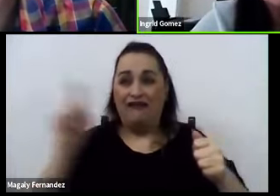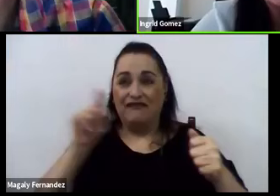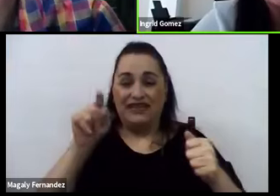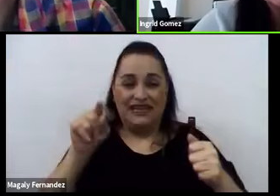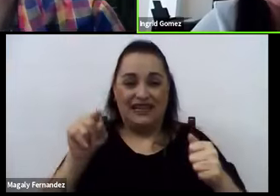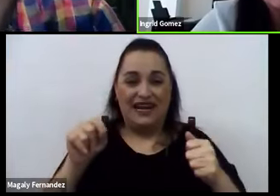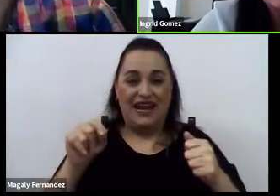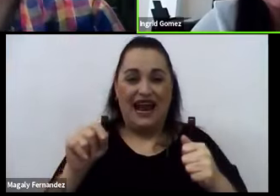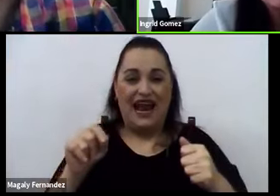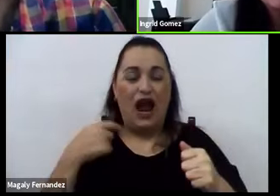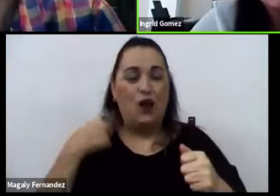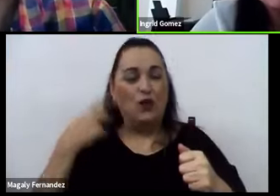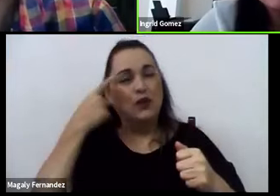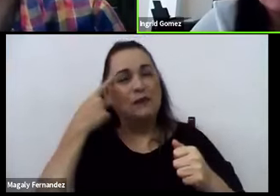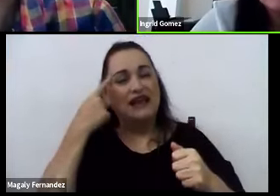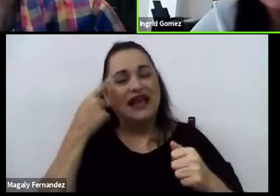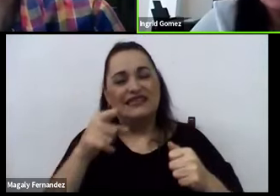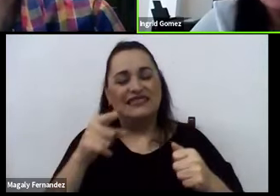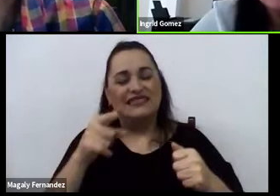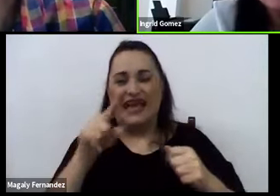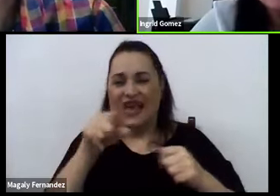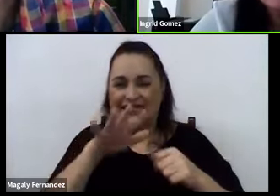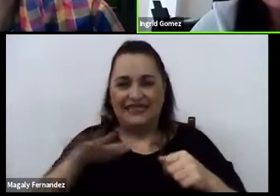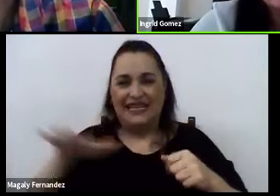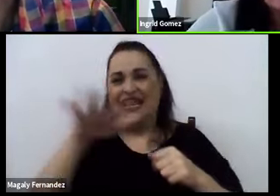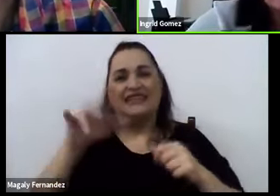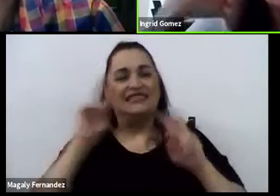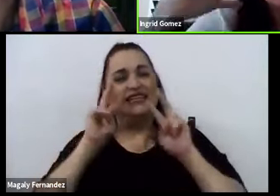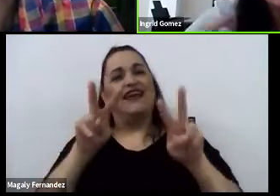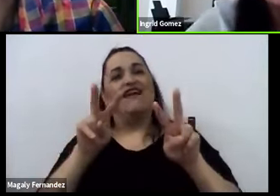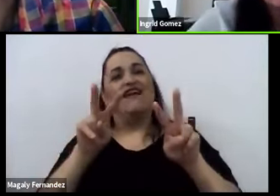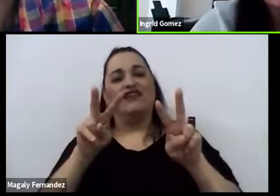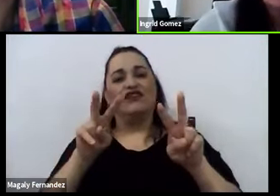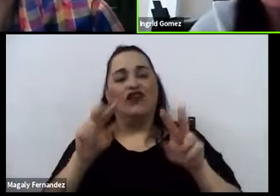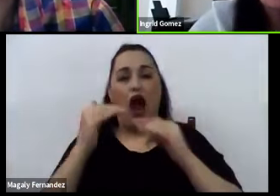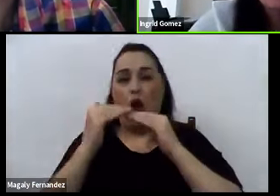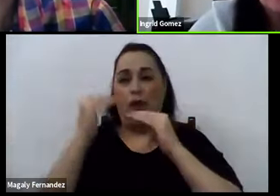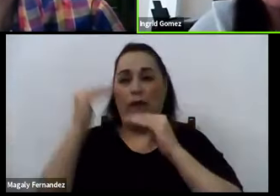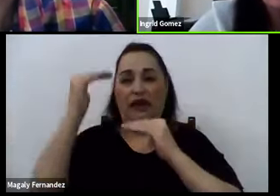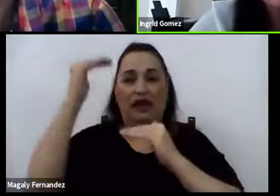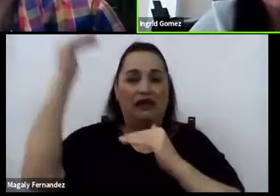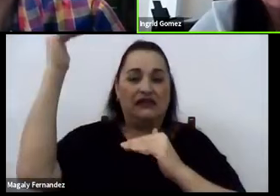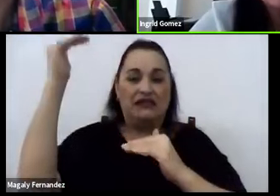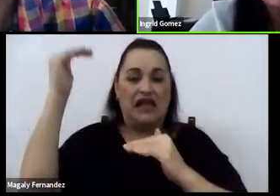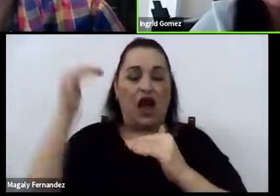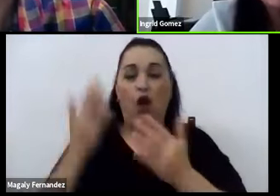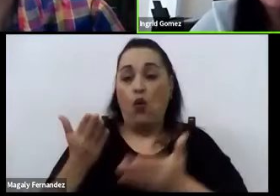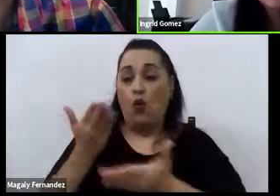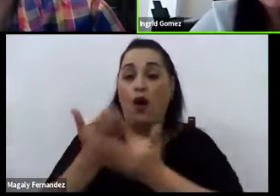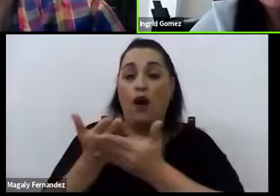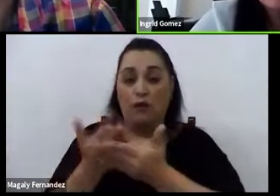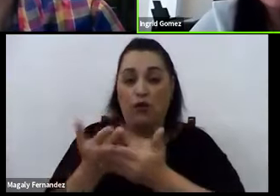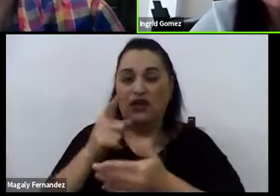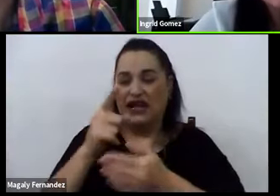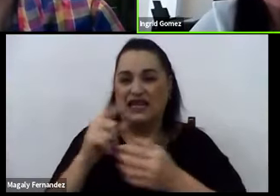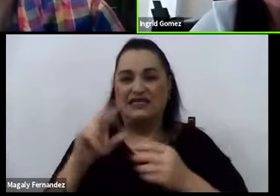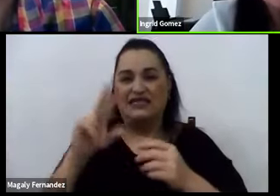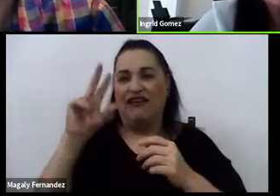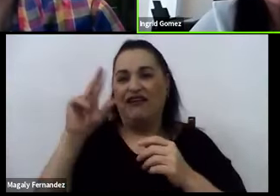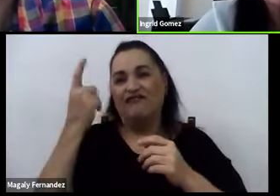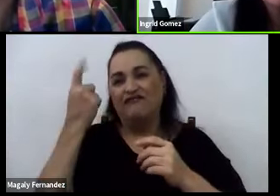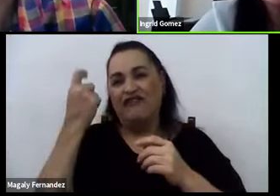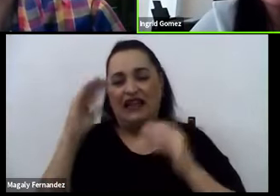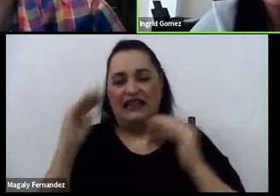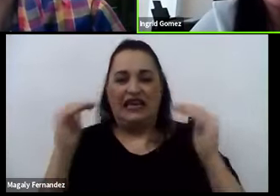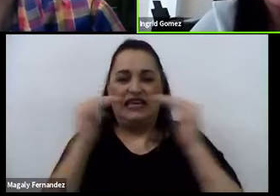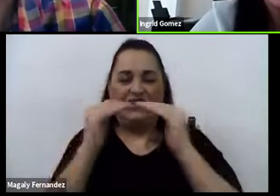subsahariana, ¿verdad? Uno piensa en ese escenario que aumenta o aporta a esas inequidades, las guerras contra